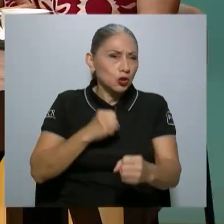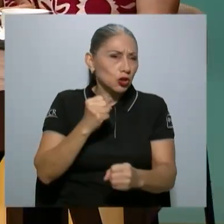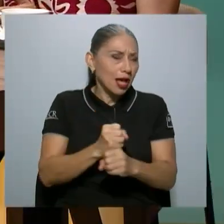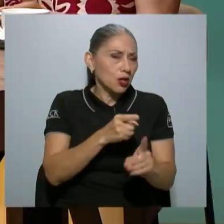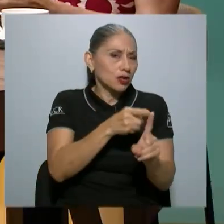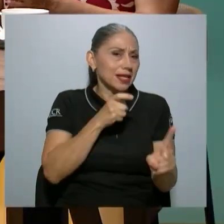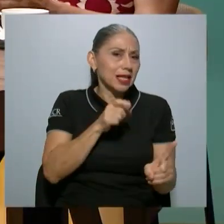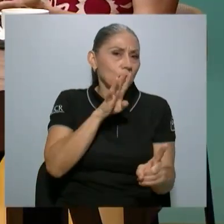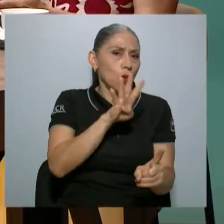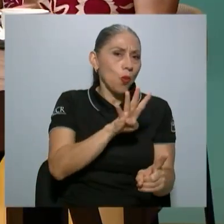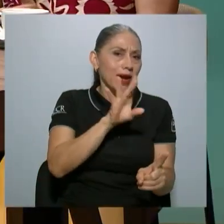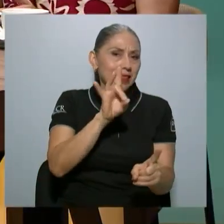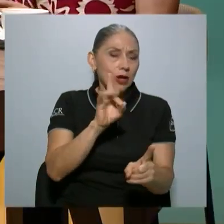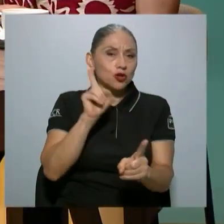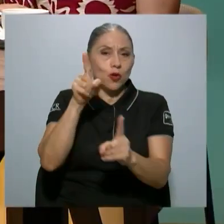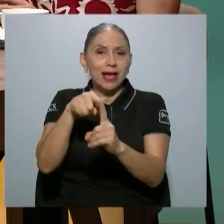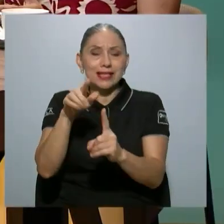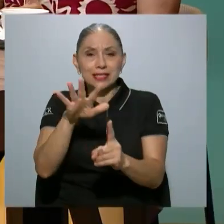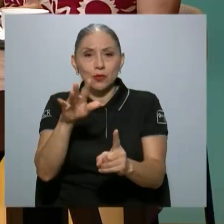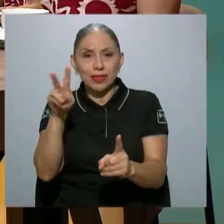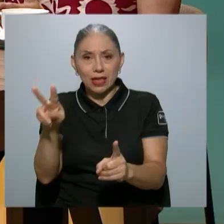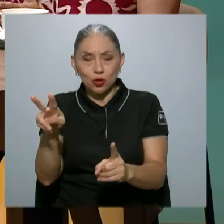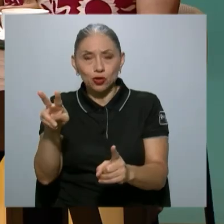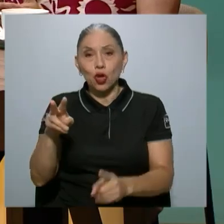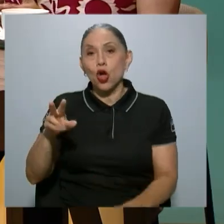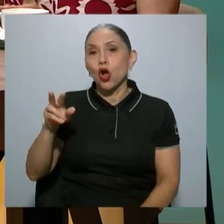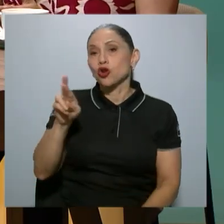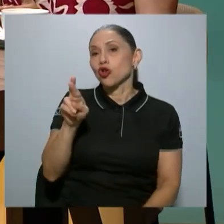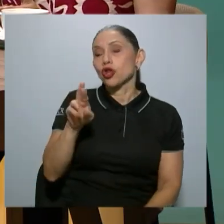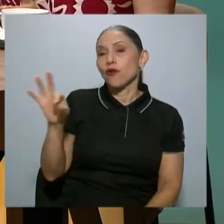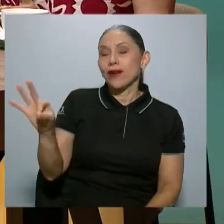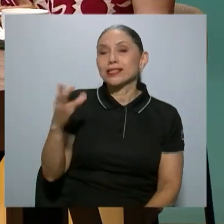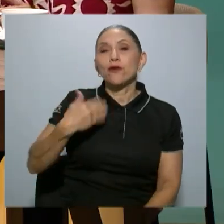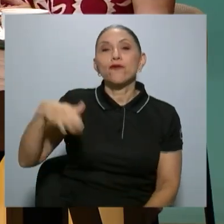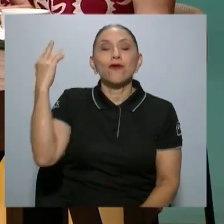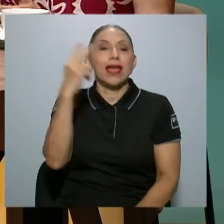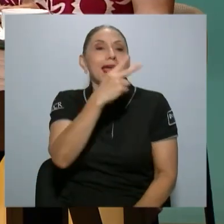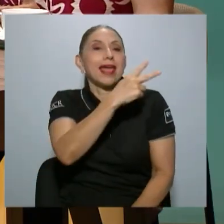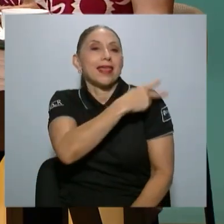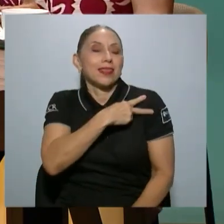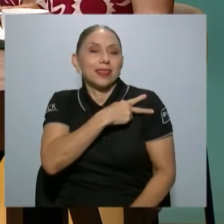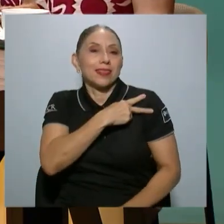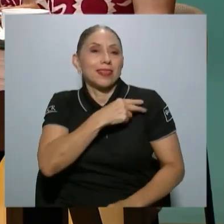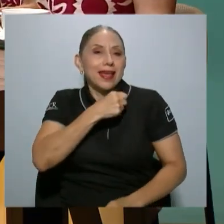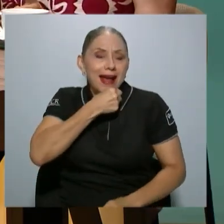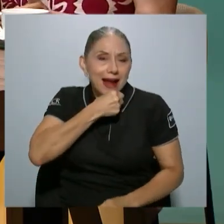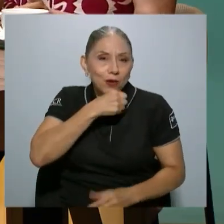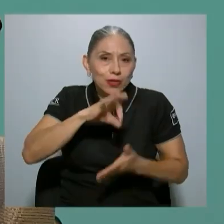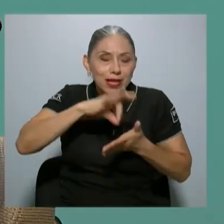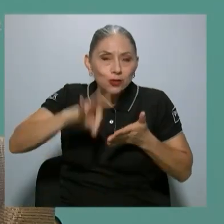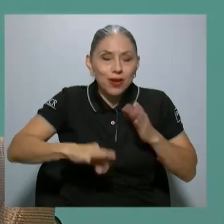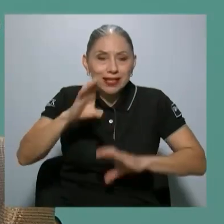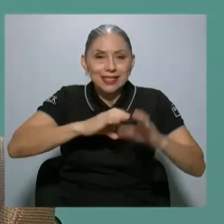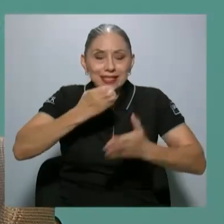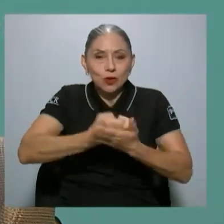al 52, don Rodrigo Facio fue decano de la Escuela de Ciencias Económicas y Sociales.